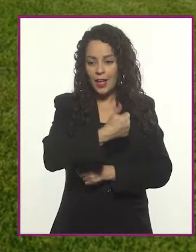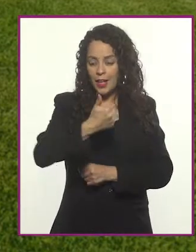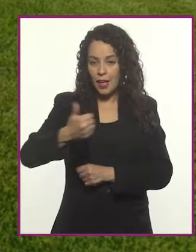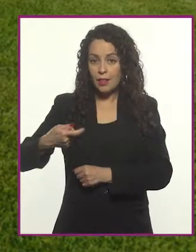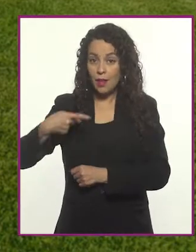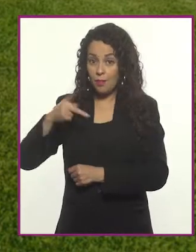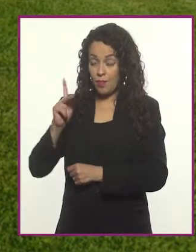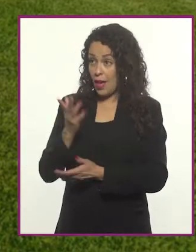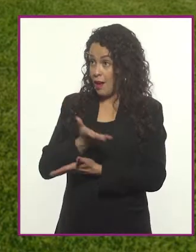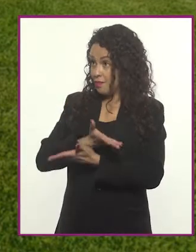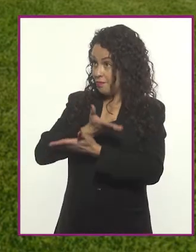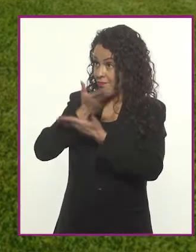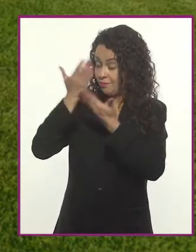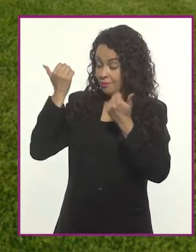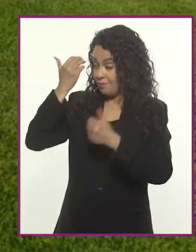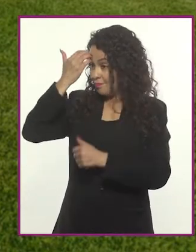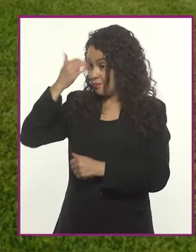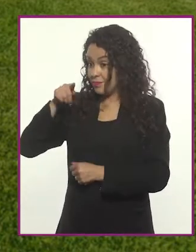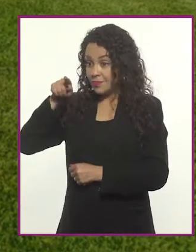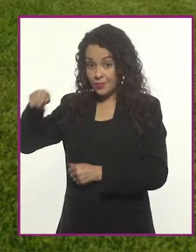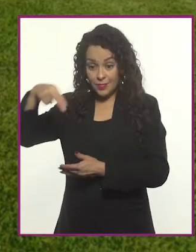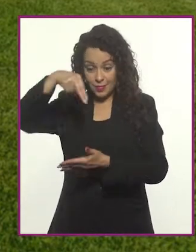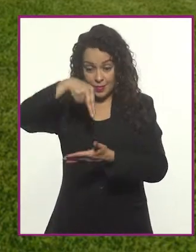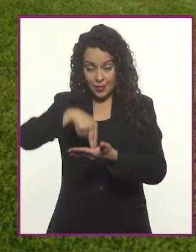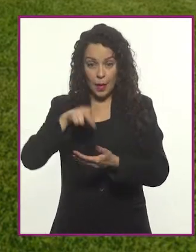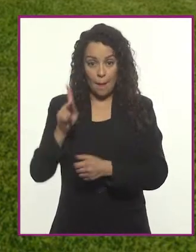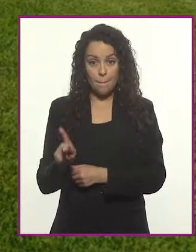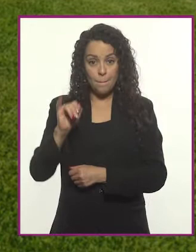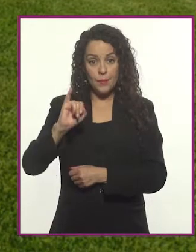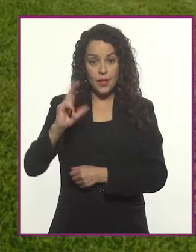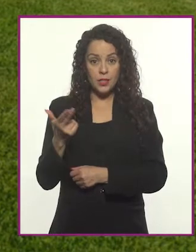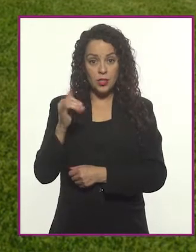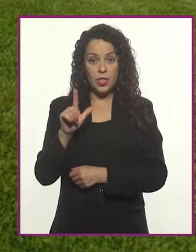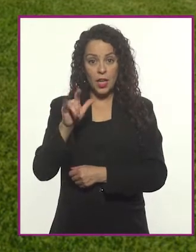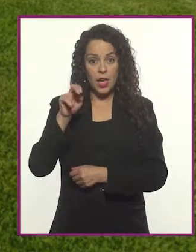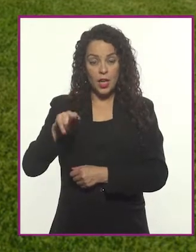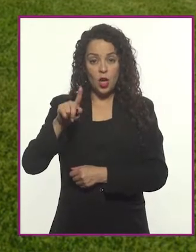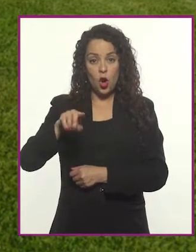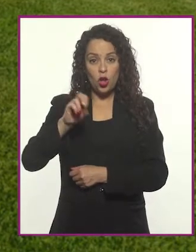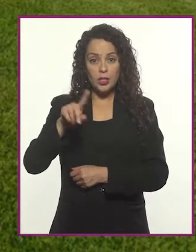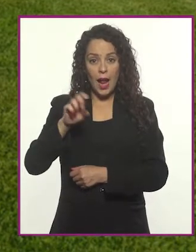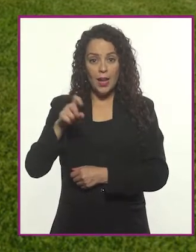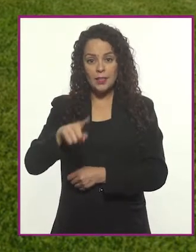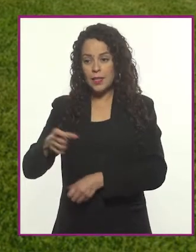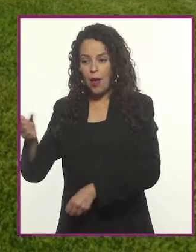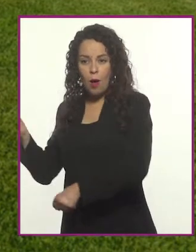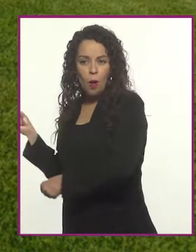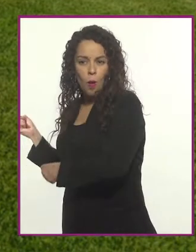Sin saberlo, esa tarde el Pichilín González haría el jonrón más importante en su carrera.